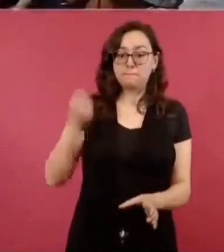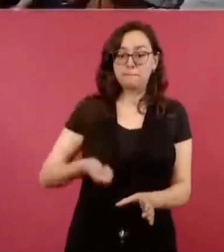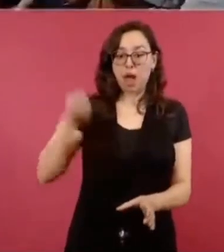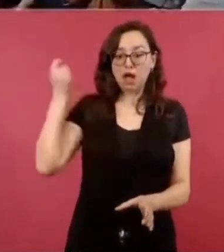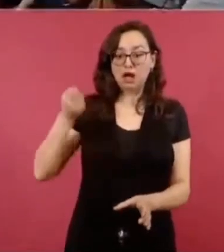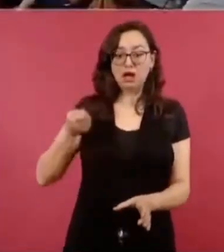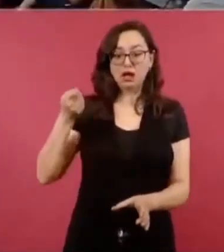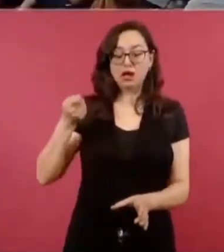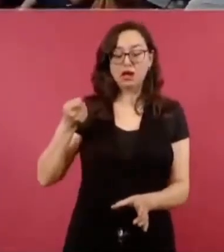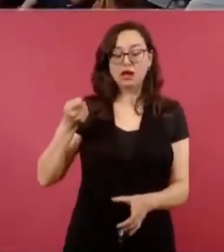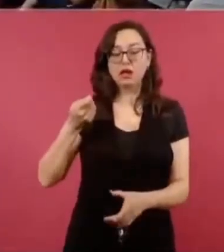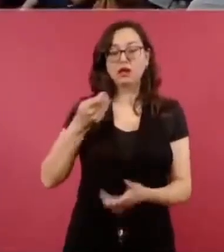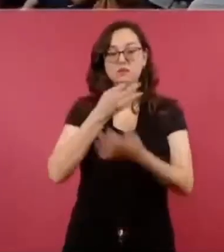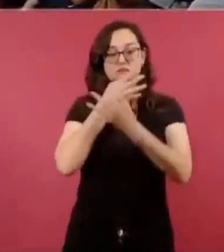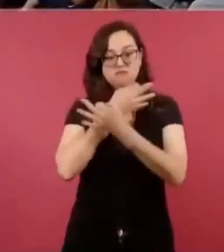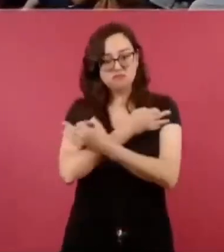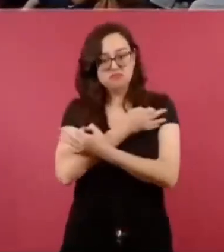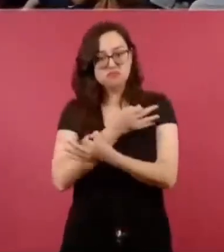con